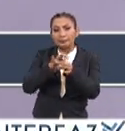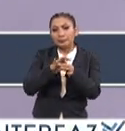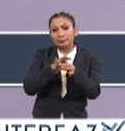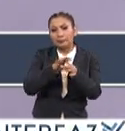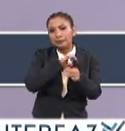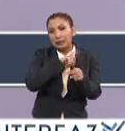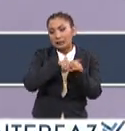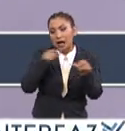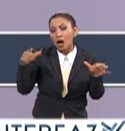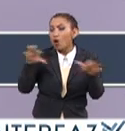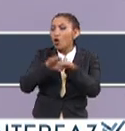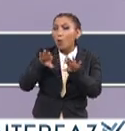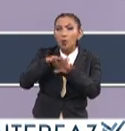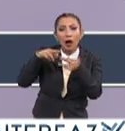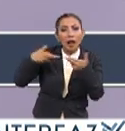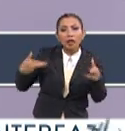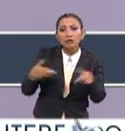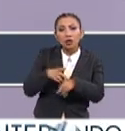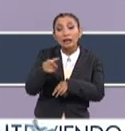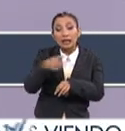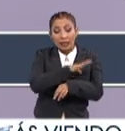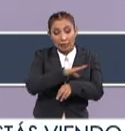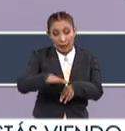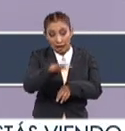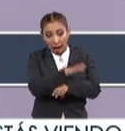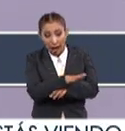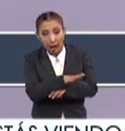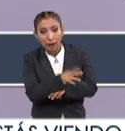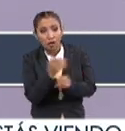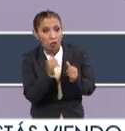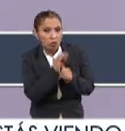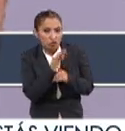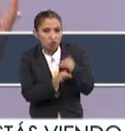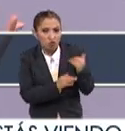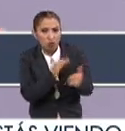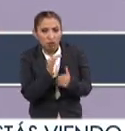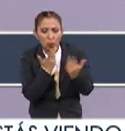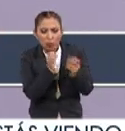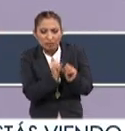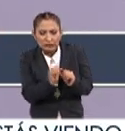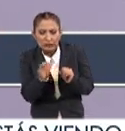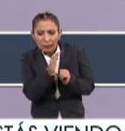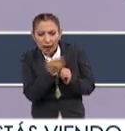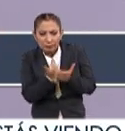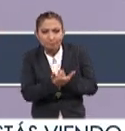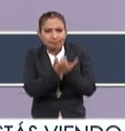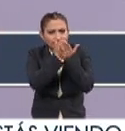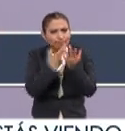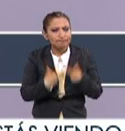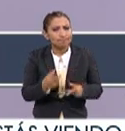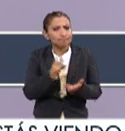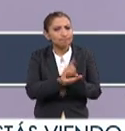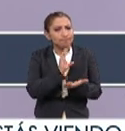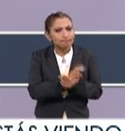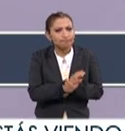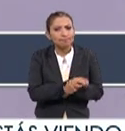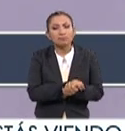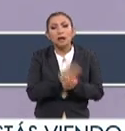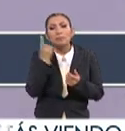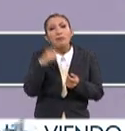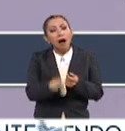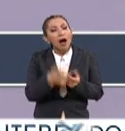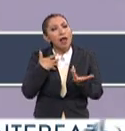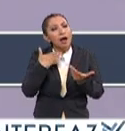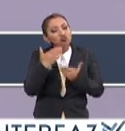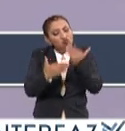Escuela Normal de Especialización y en general, pues como todo este sistema que soporta a las personas con discapacidad para